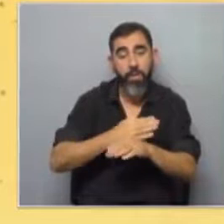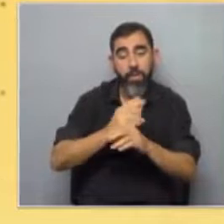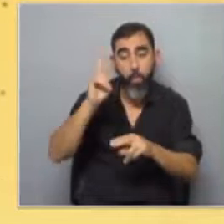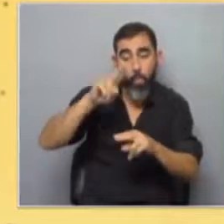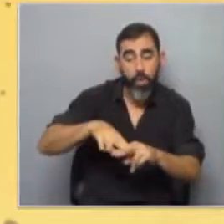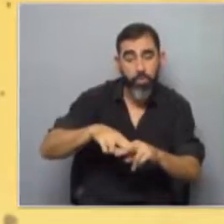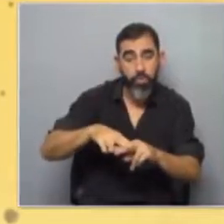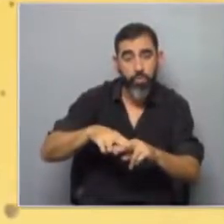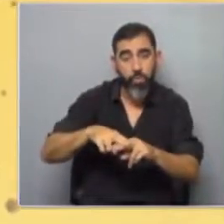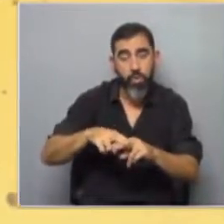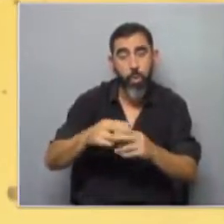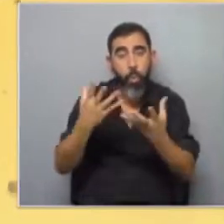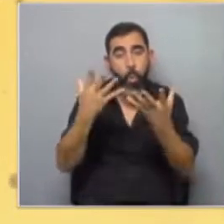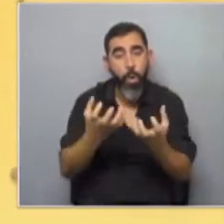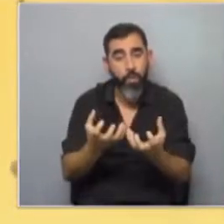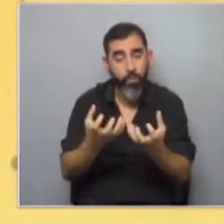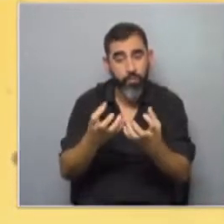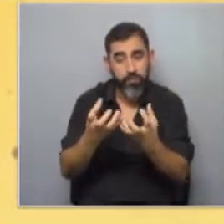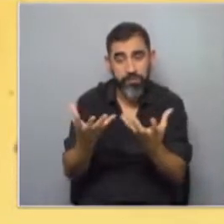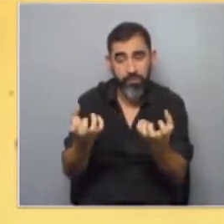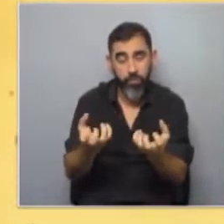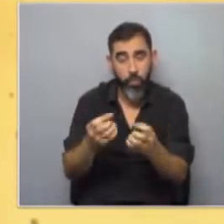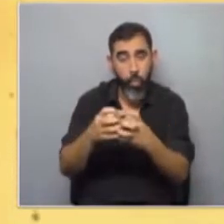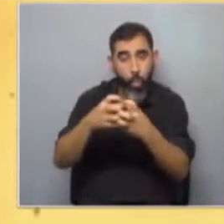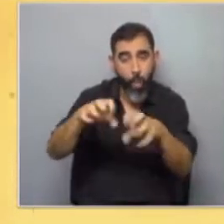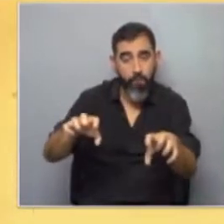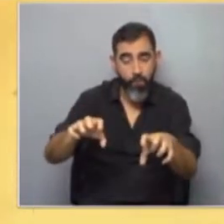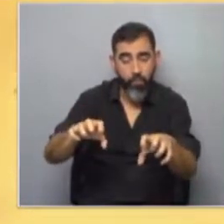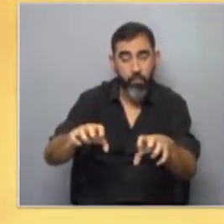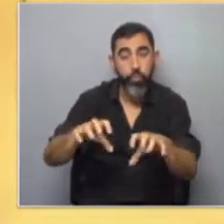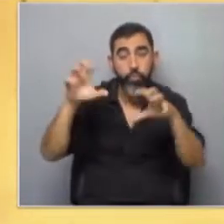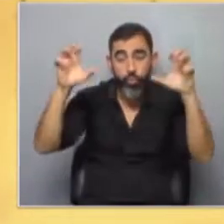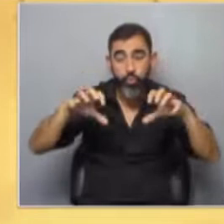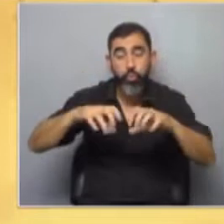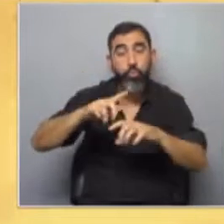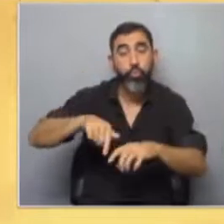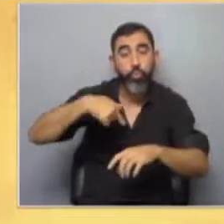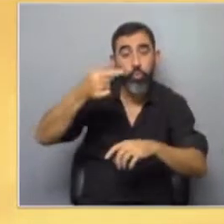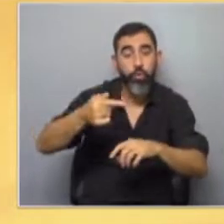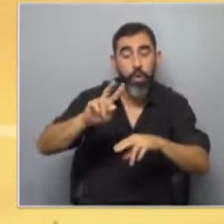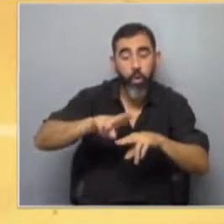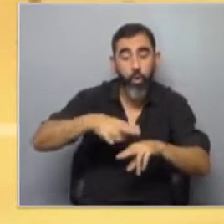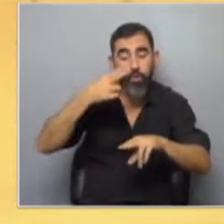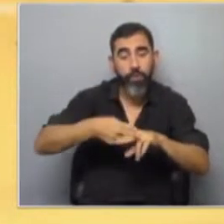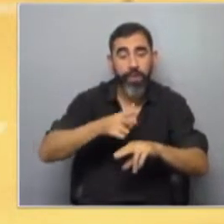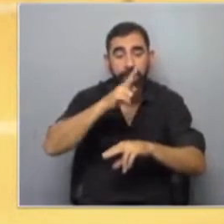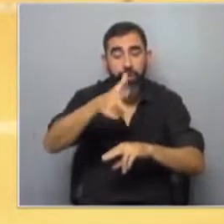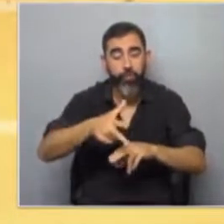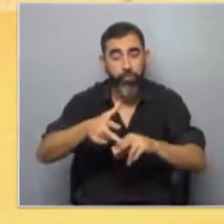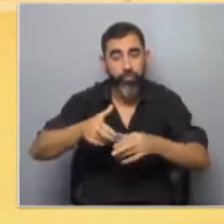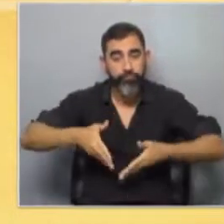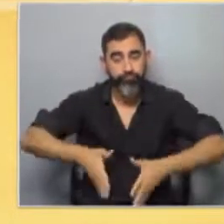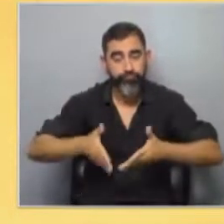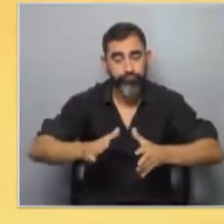eso les quería preguntar. Yo alguna vez leí y me suena rarísimo esa historia del pez que sale de la tierra. Sí, bueno, en